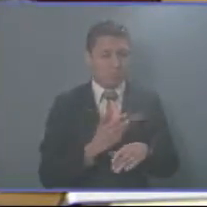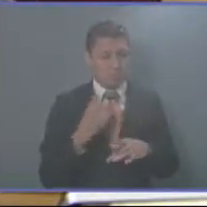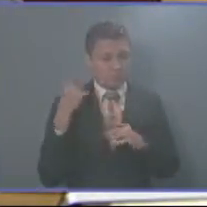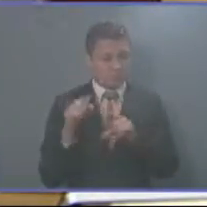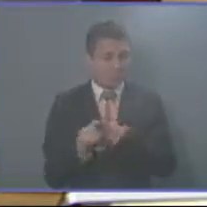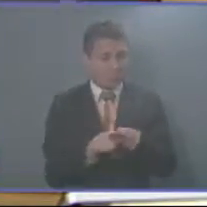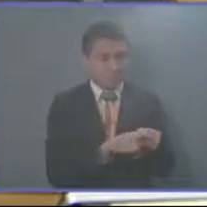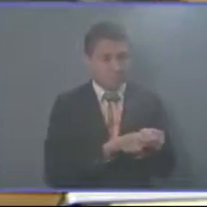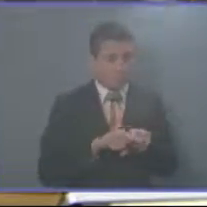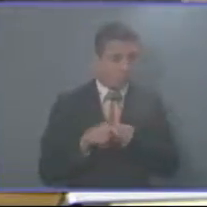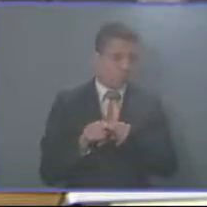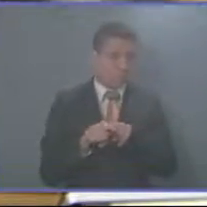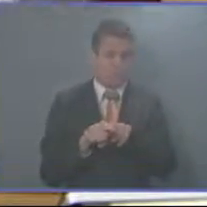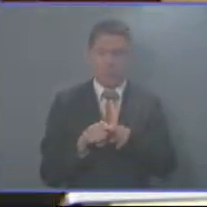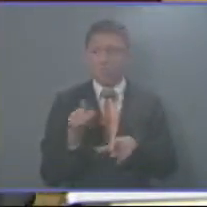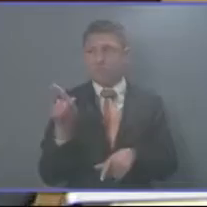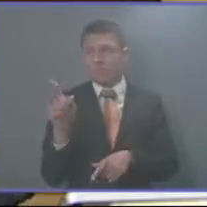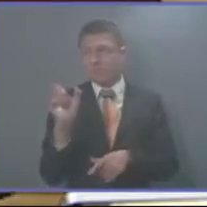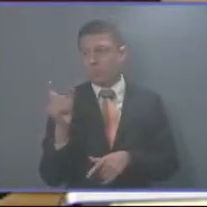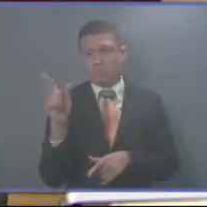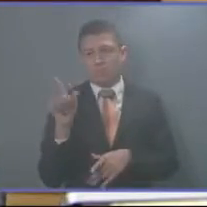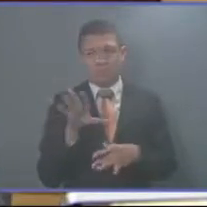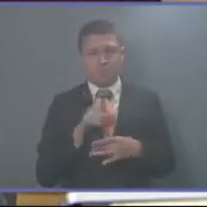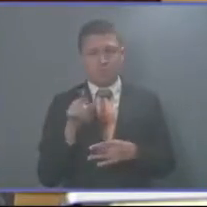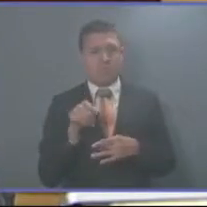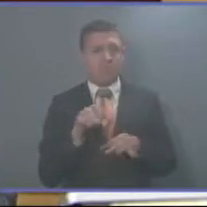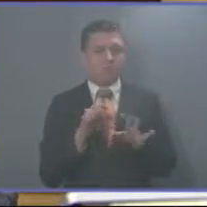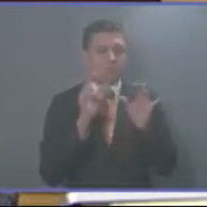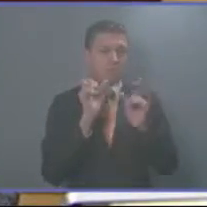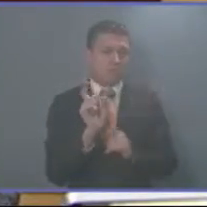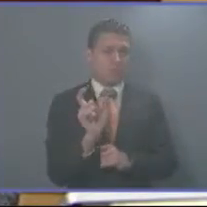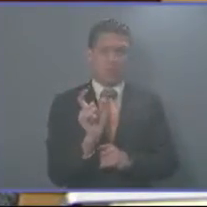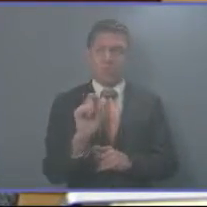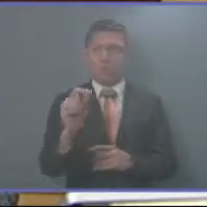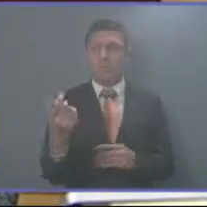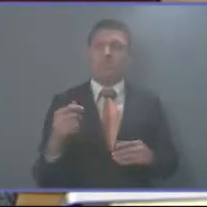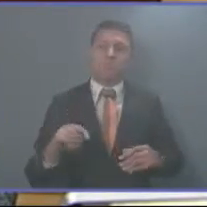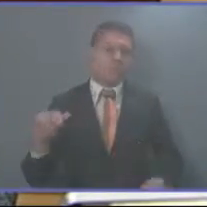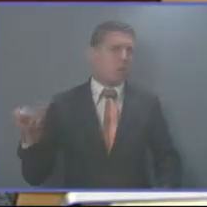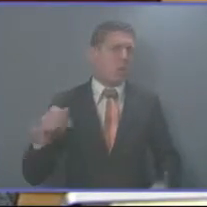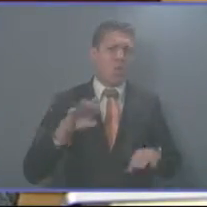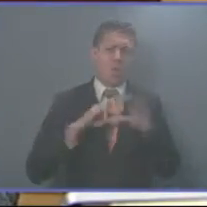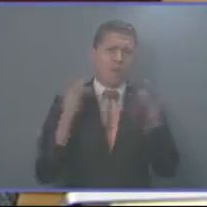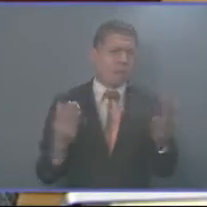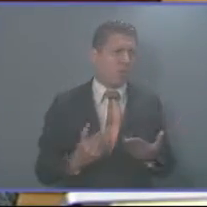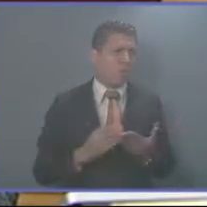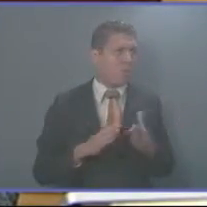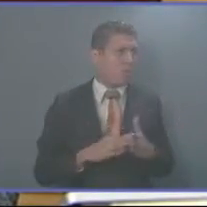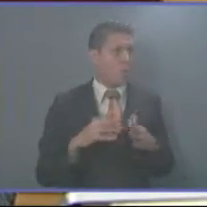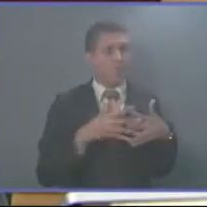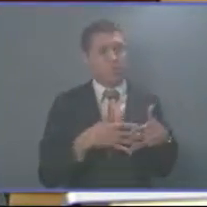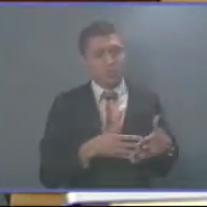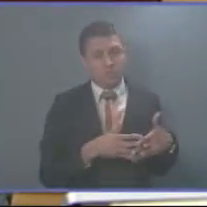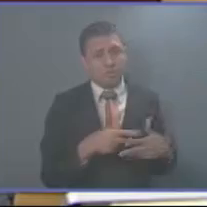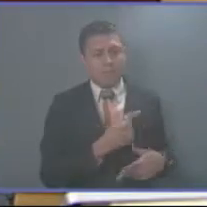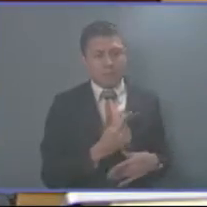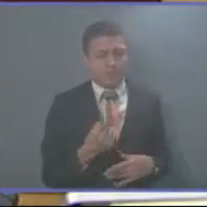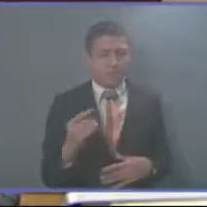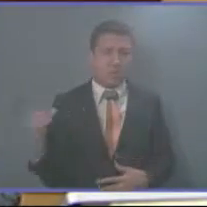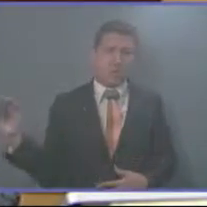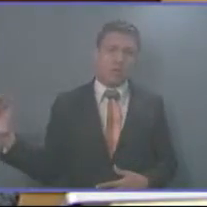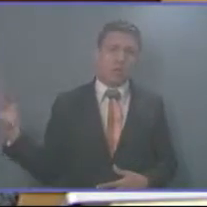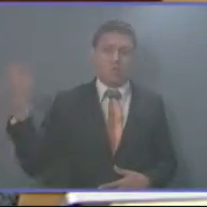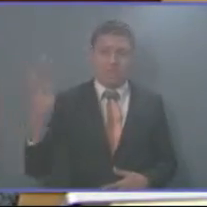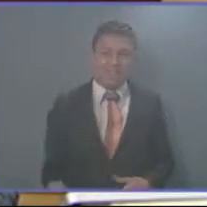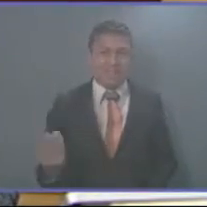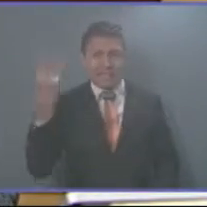hermanos lejanos, que por cierto ellos no aceptan esa denominación, allá en Estados Unidos y en el resto del mundo. Gente que viaja todos los